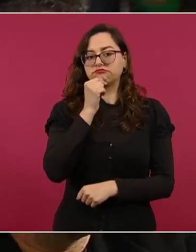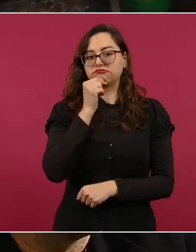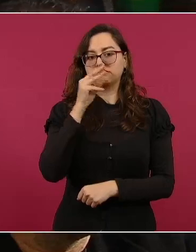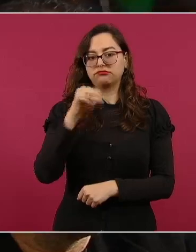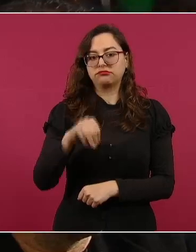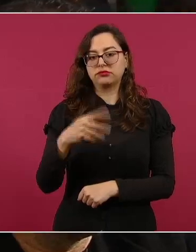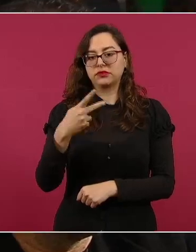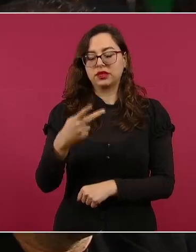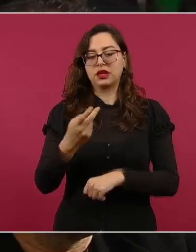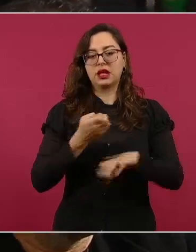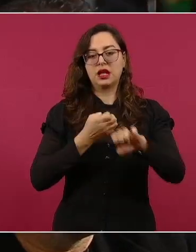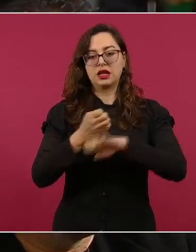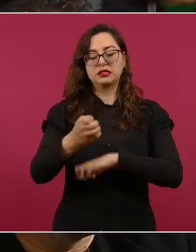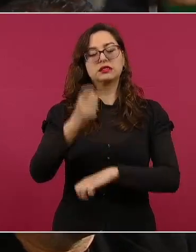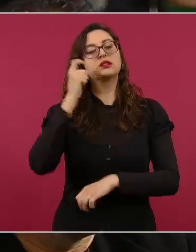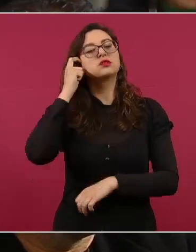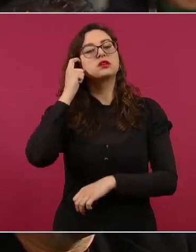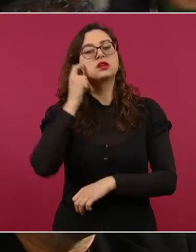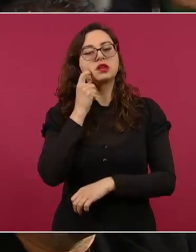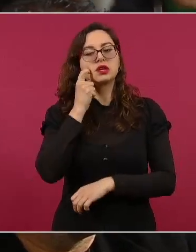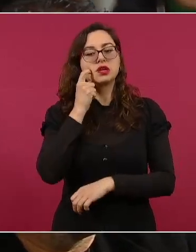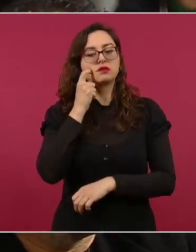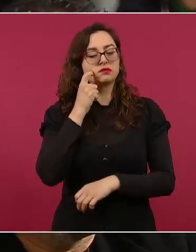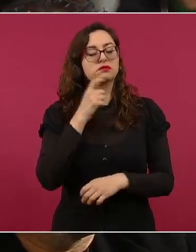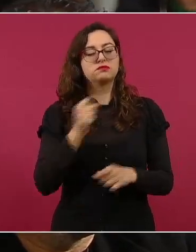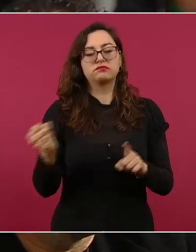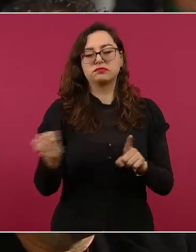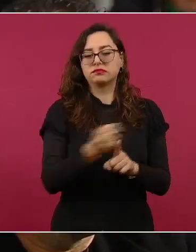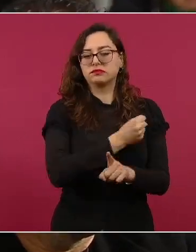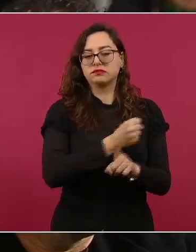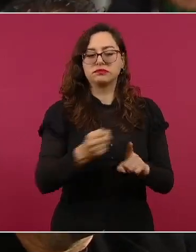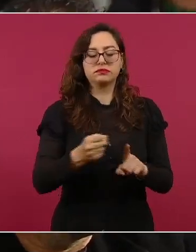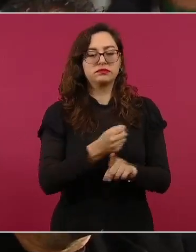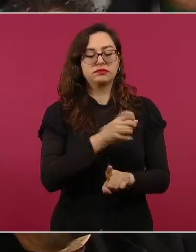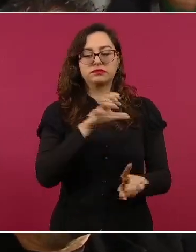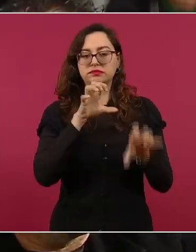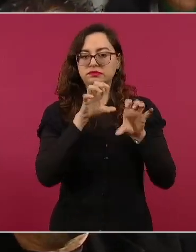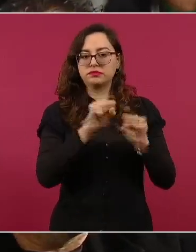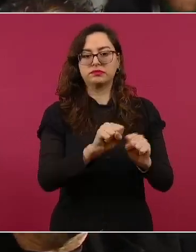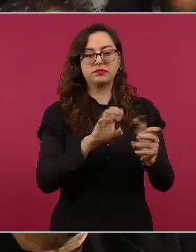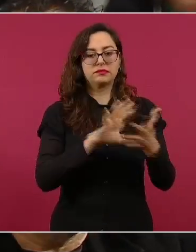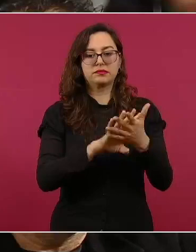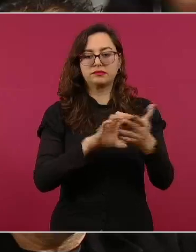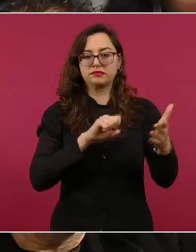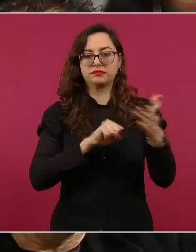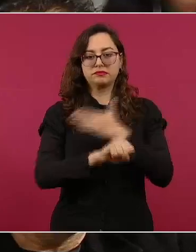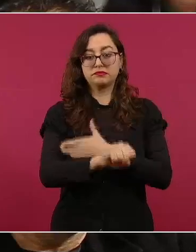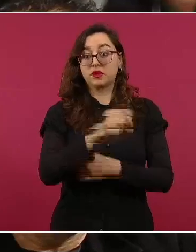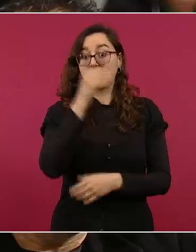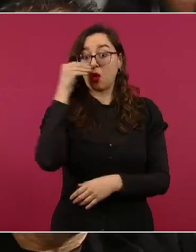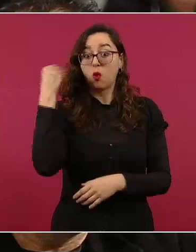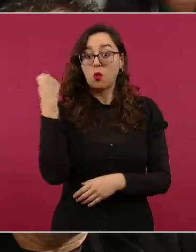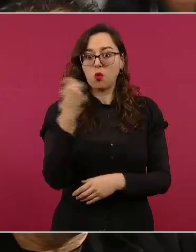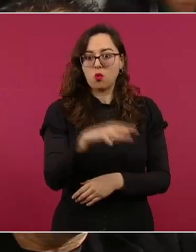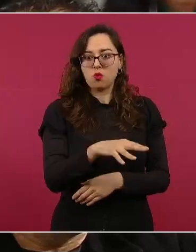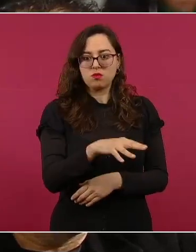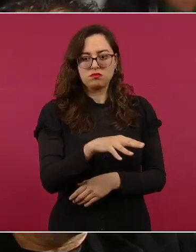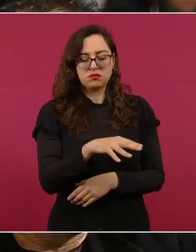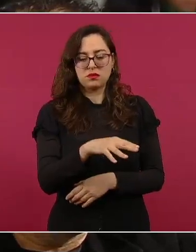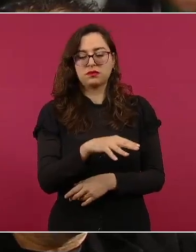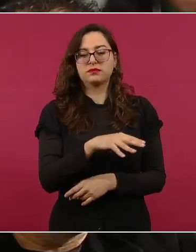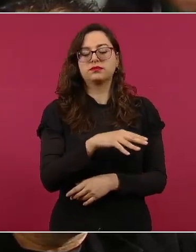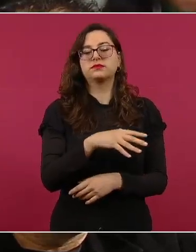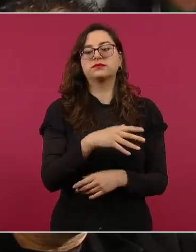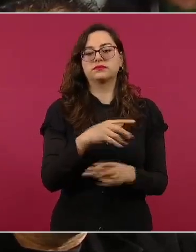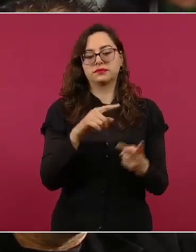ministerial, esto en el estado de Guerrero. Es un caso como otro que le voy a plantear después,